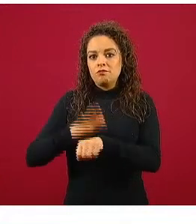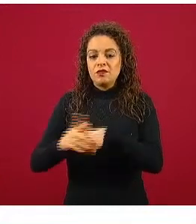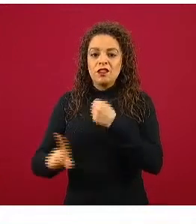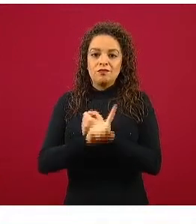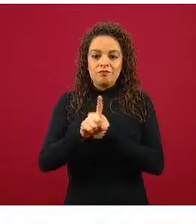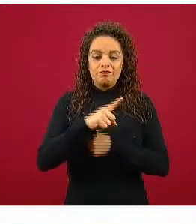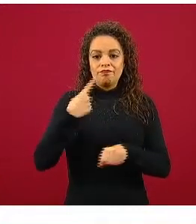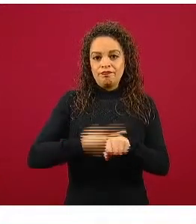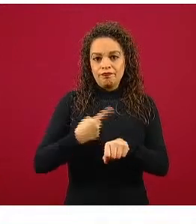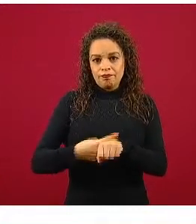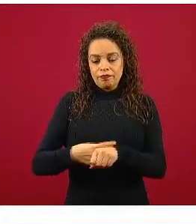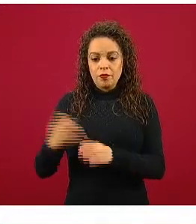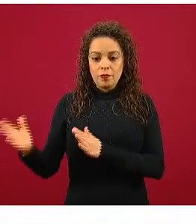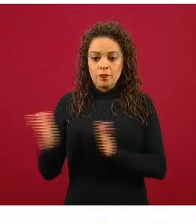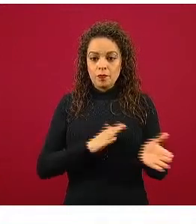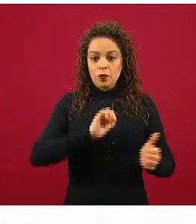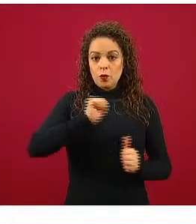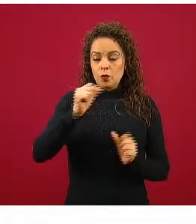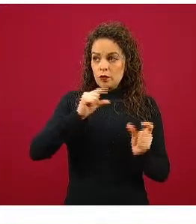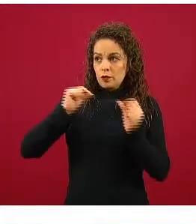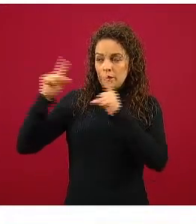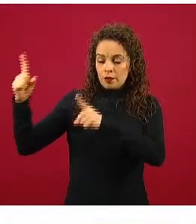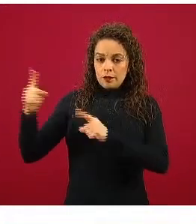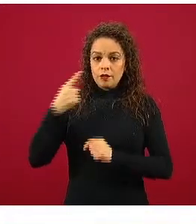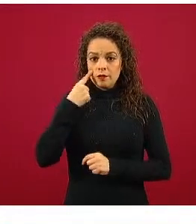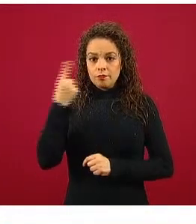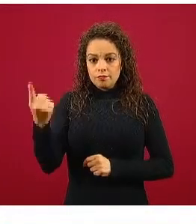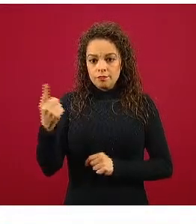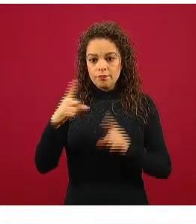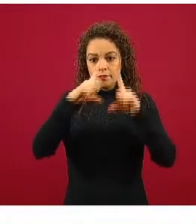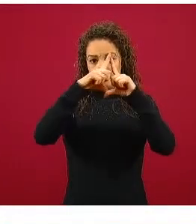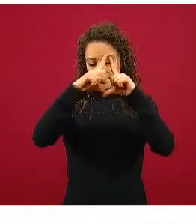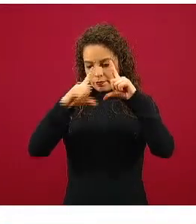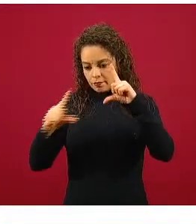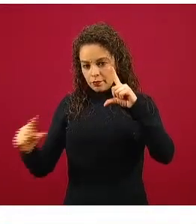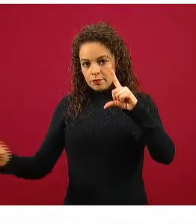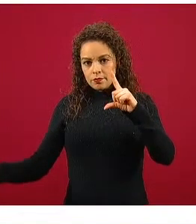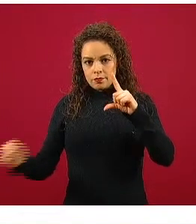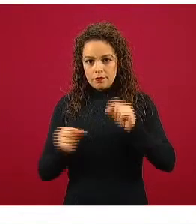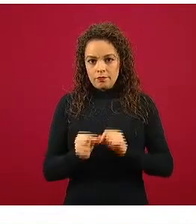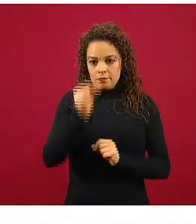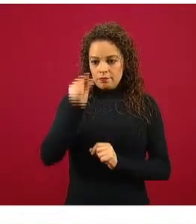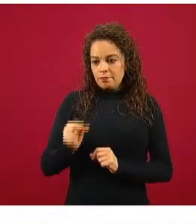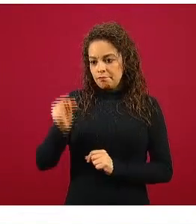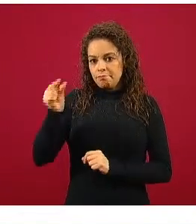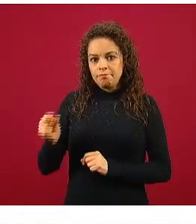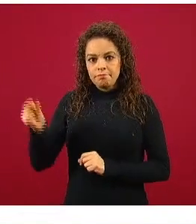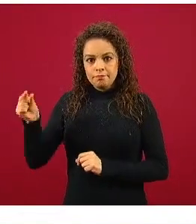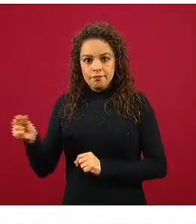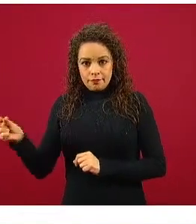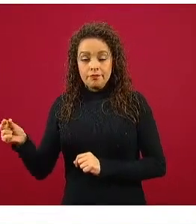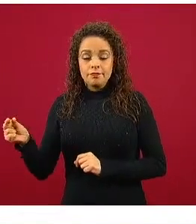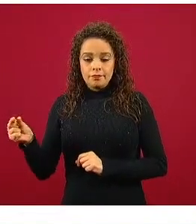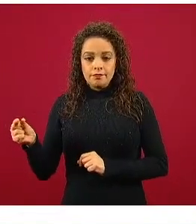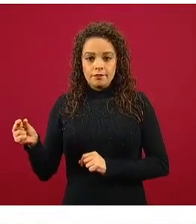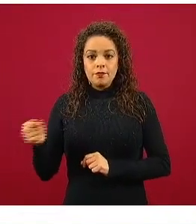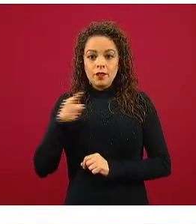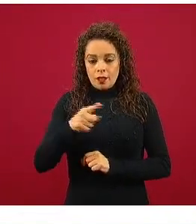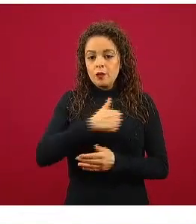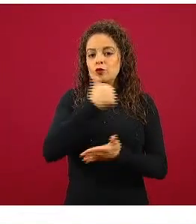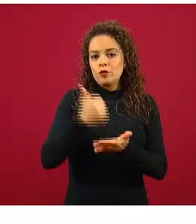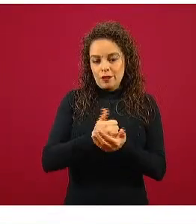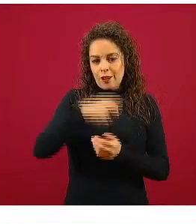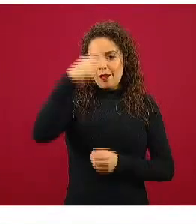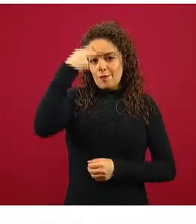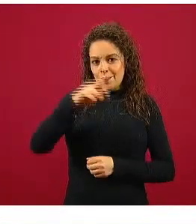en la siguiente diapositiva, precisamente vamos a poder ver esa distribución de manera descendente, y aquí estaría Ciudad de